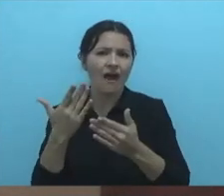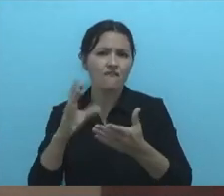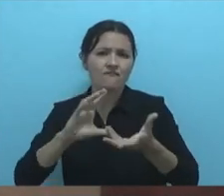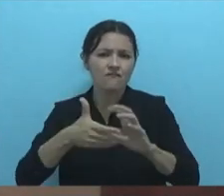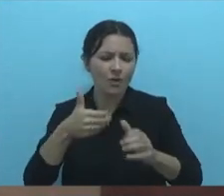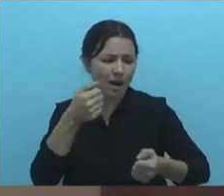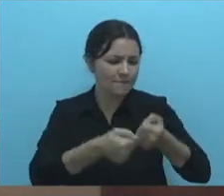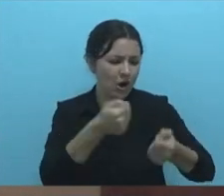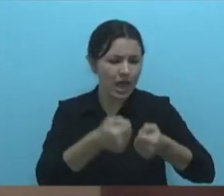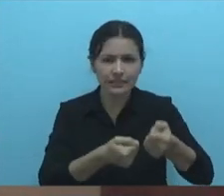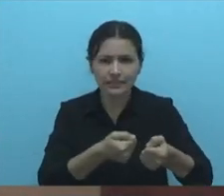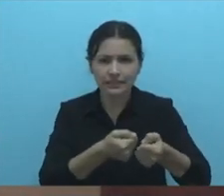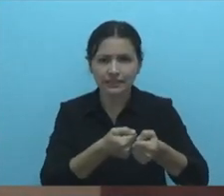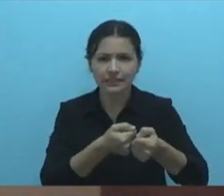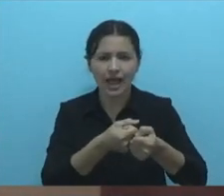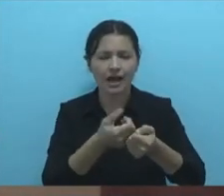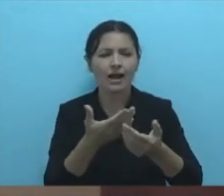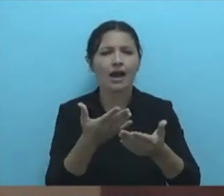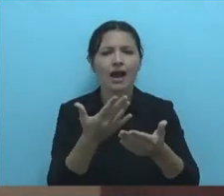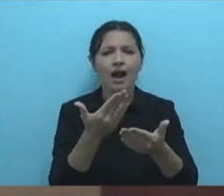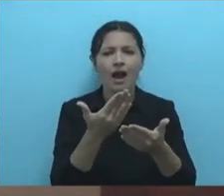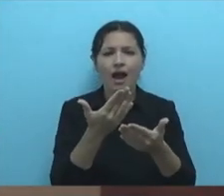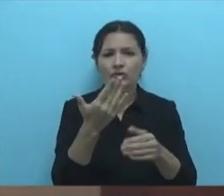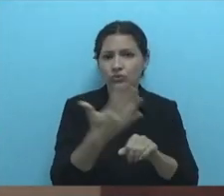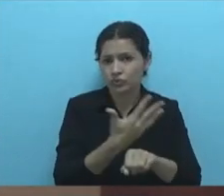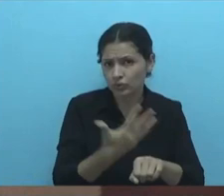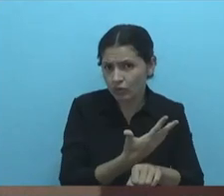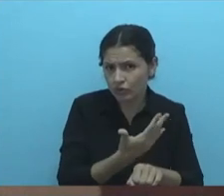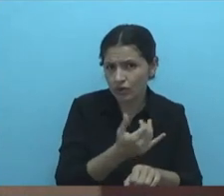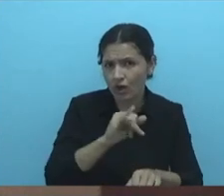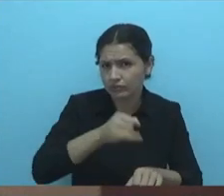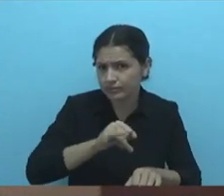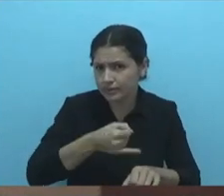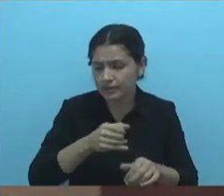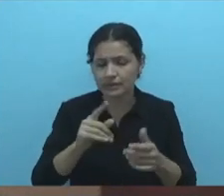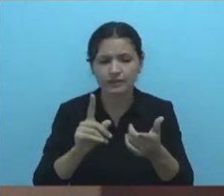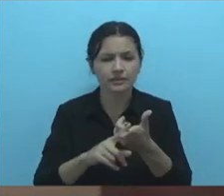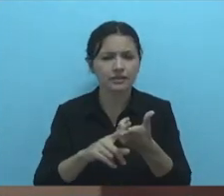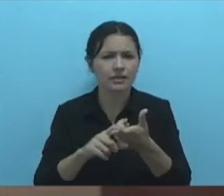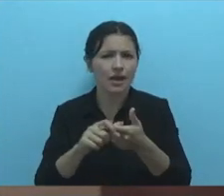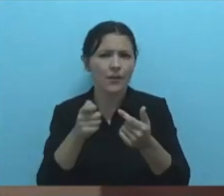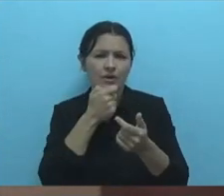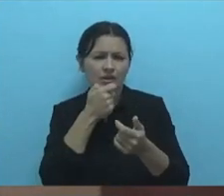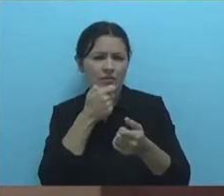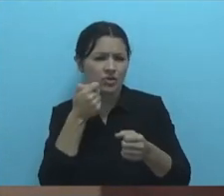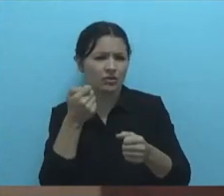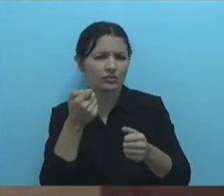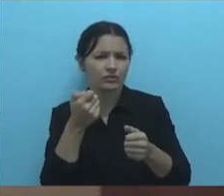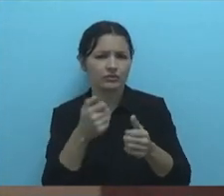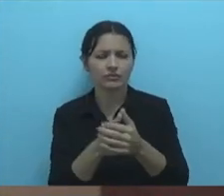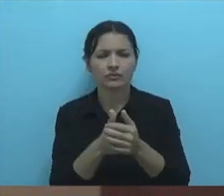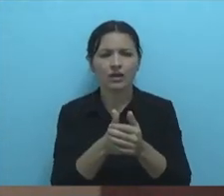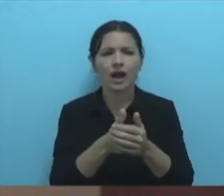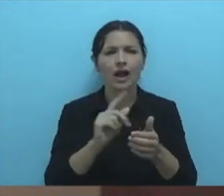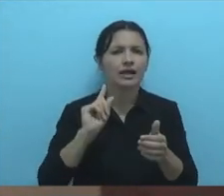método de disciplina si vamos a en relación a la utilización del castigo físico Severo crece cinco